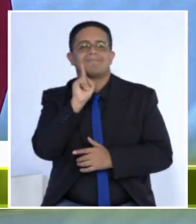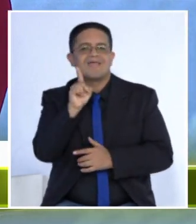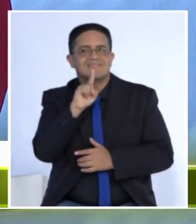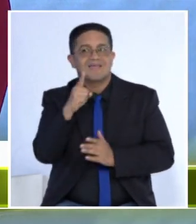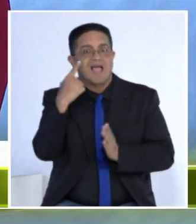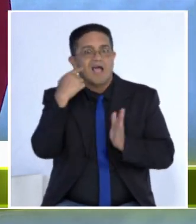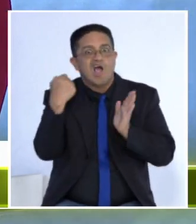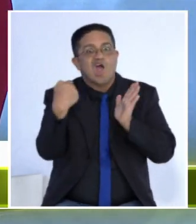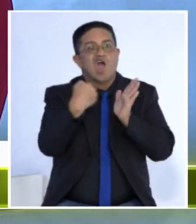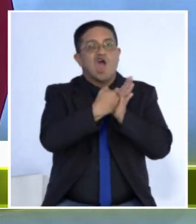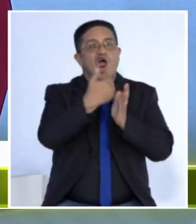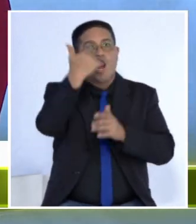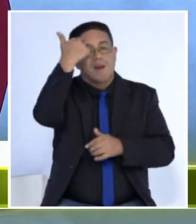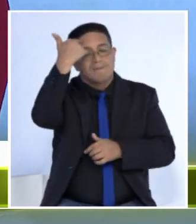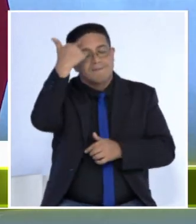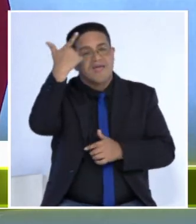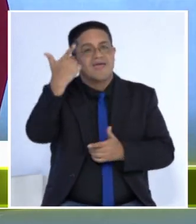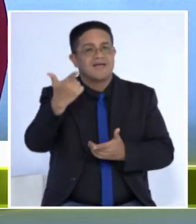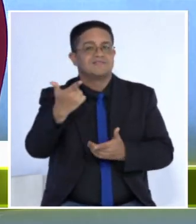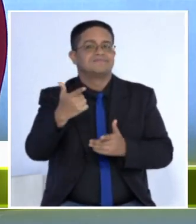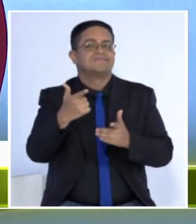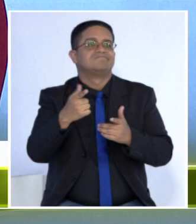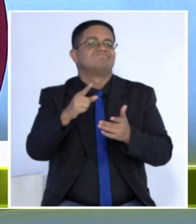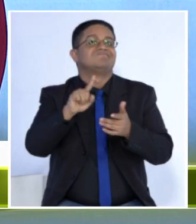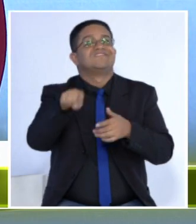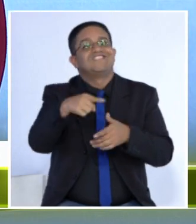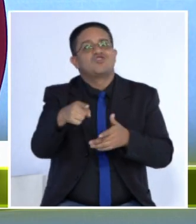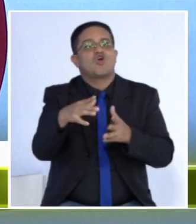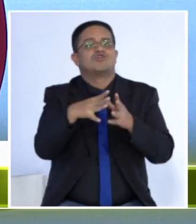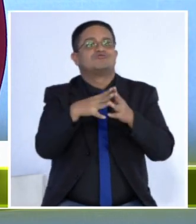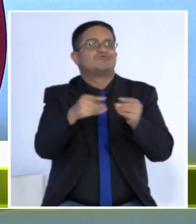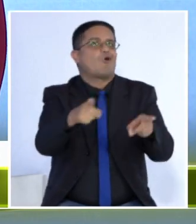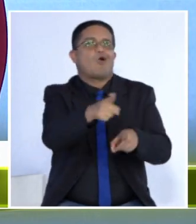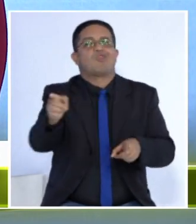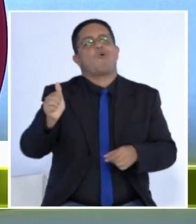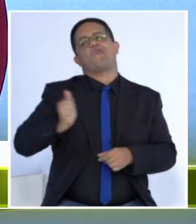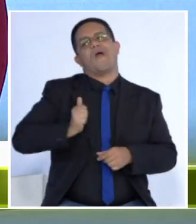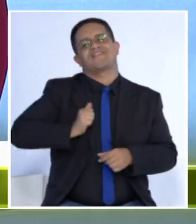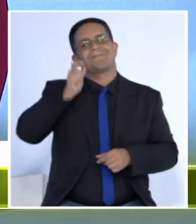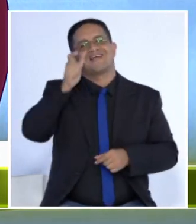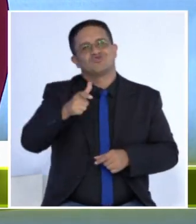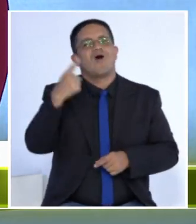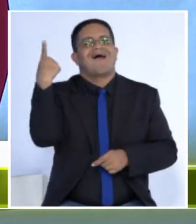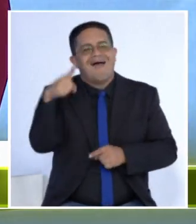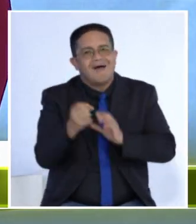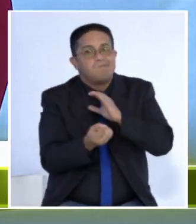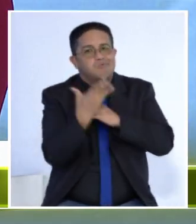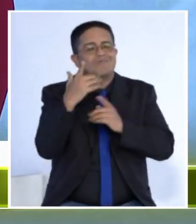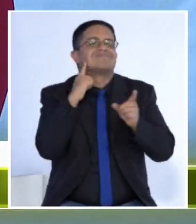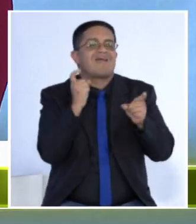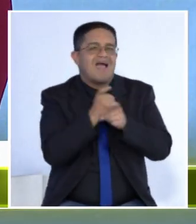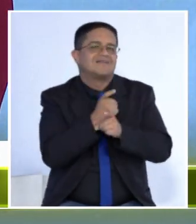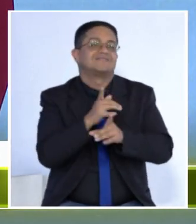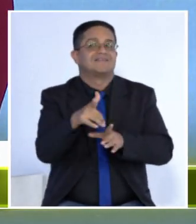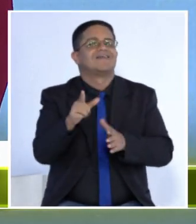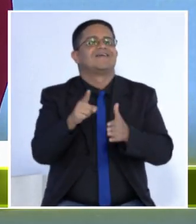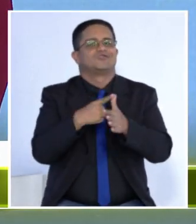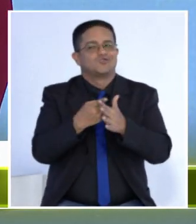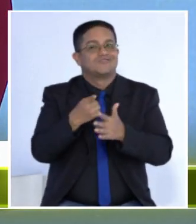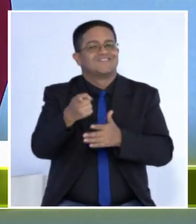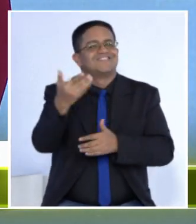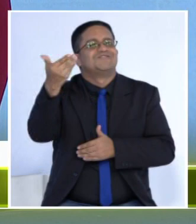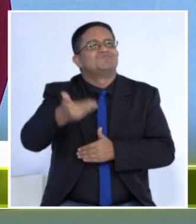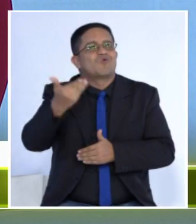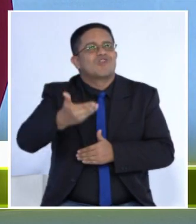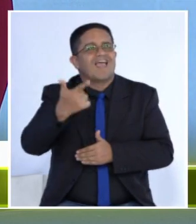cerebrales. Todos tuviéramos tumores cerebrales entonces. Entonces es importante ir desmontando estas creencias y saber de